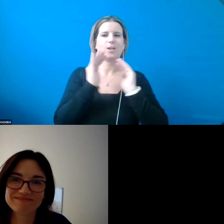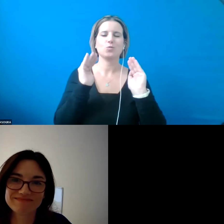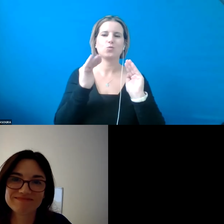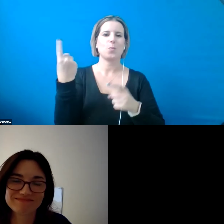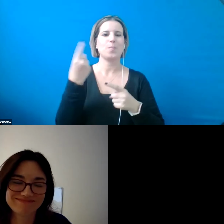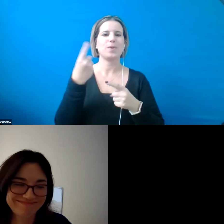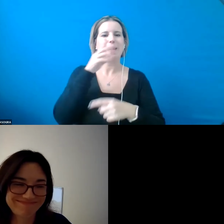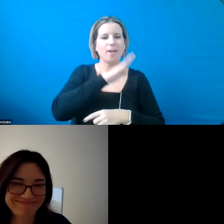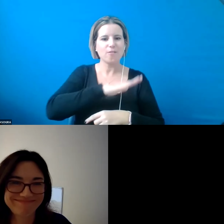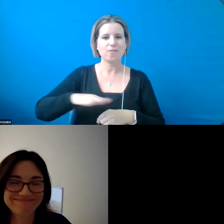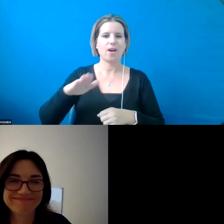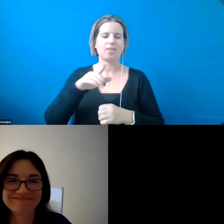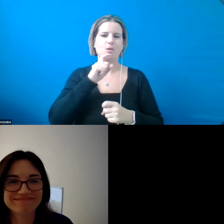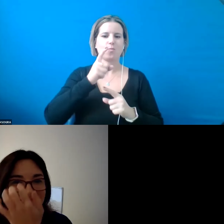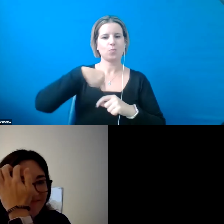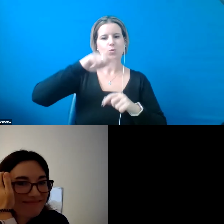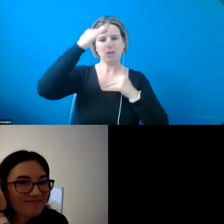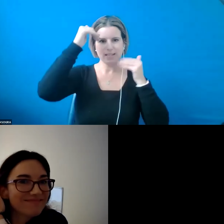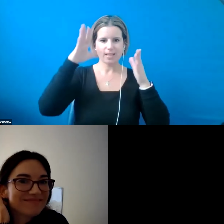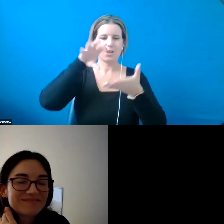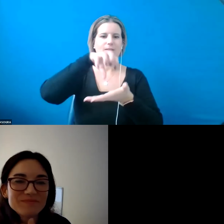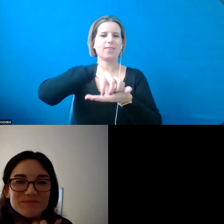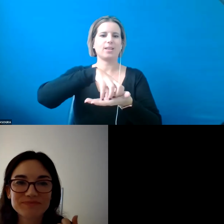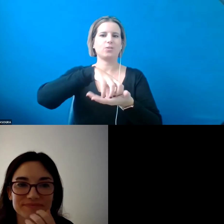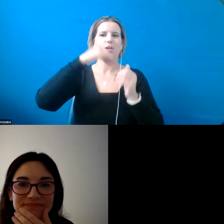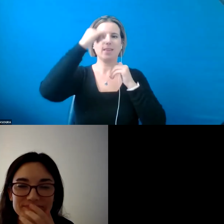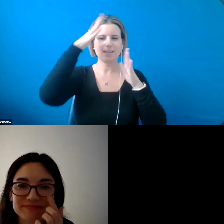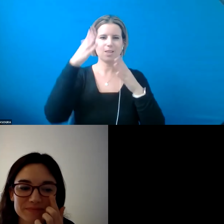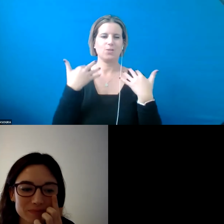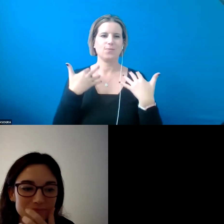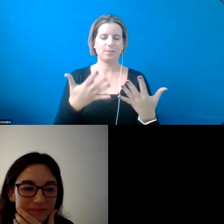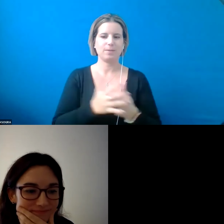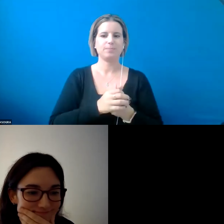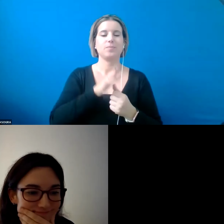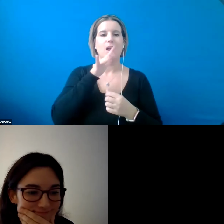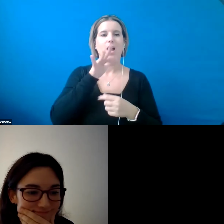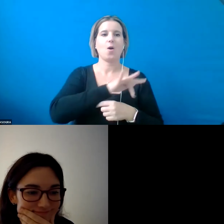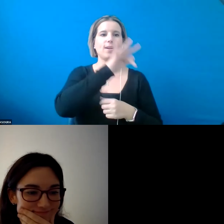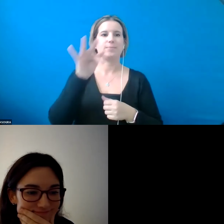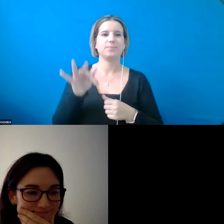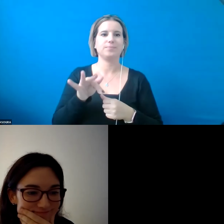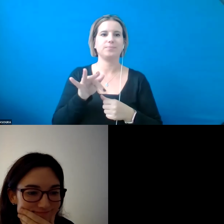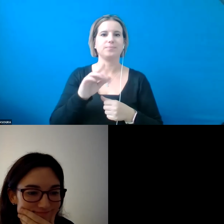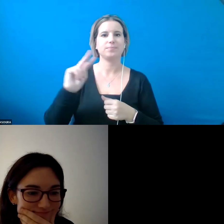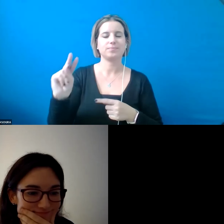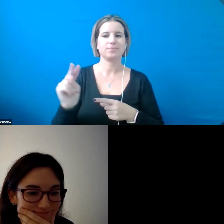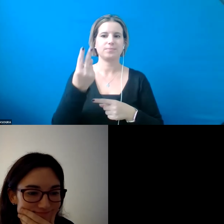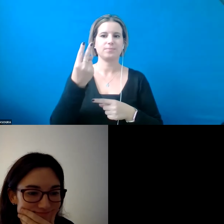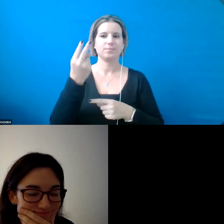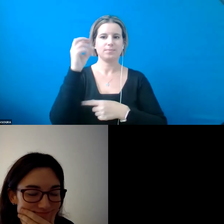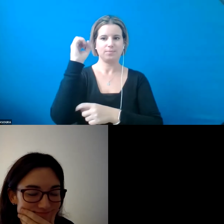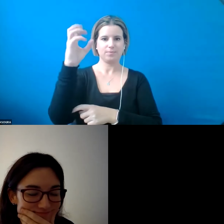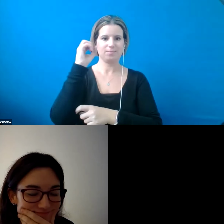infancia de cómo atendéis en un centro de atención temprana pasamos a la siguiente intervención